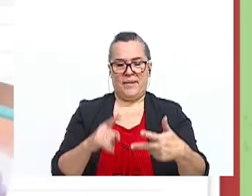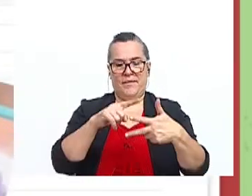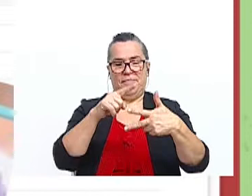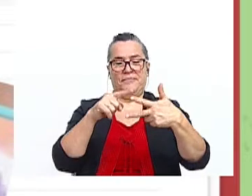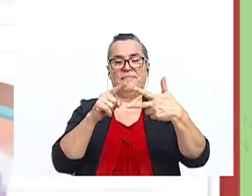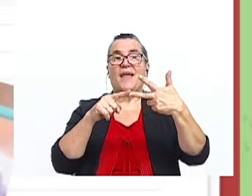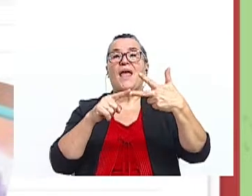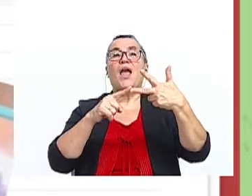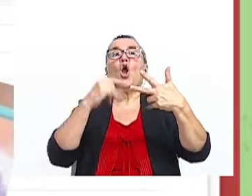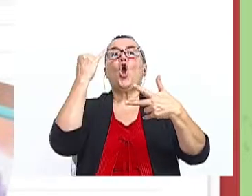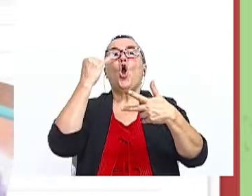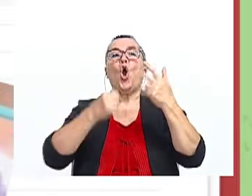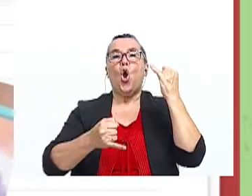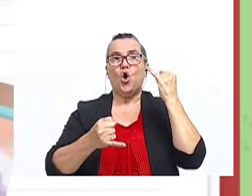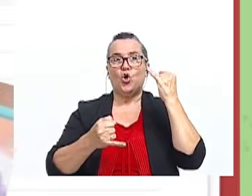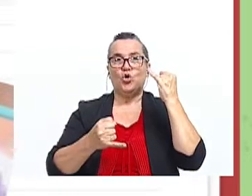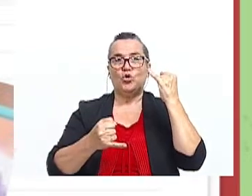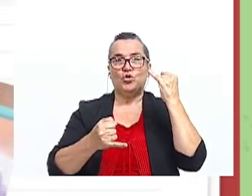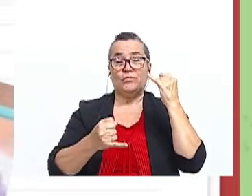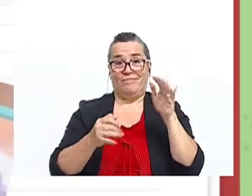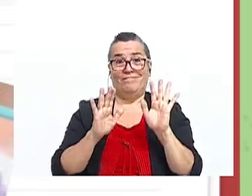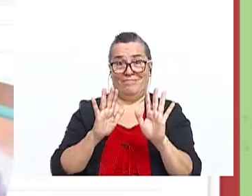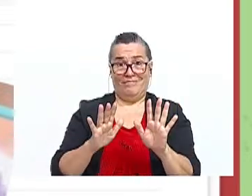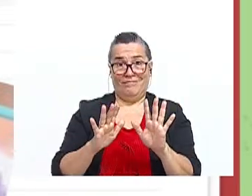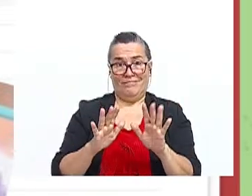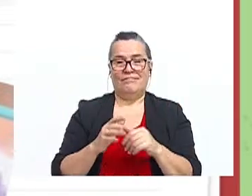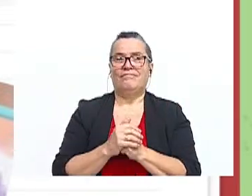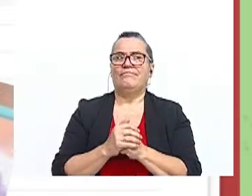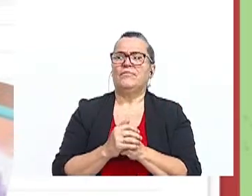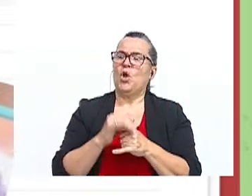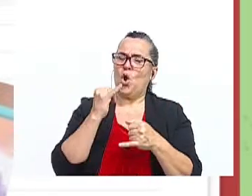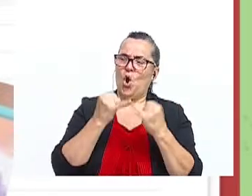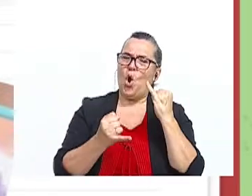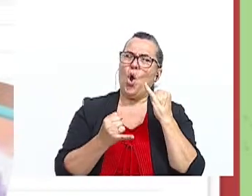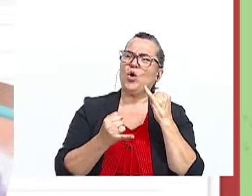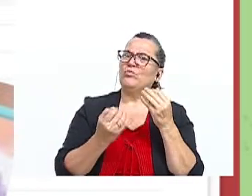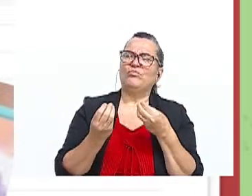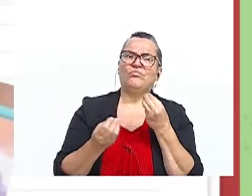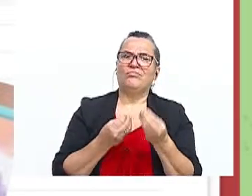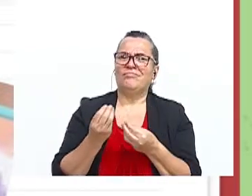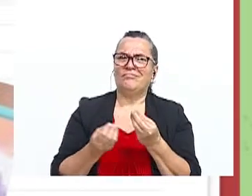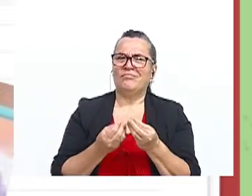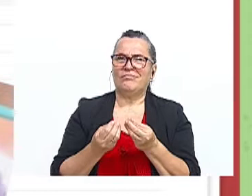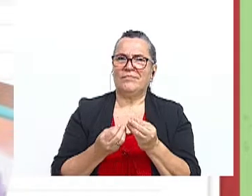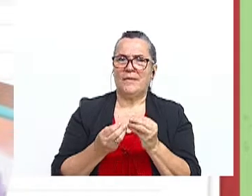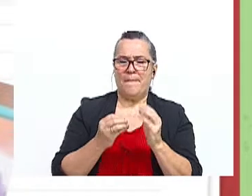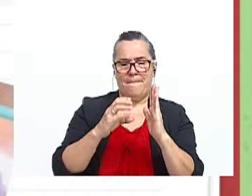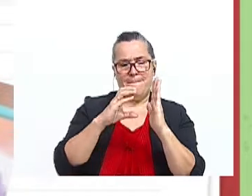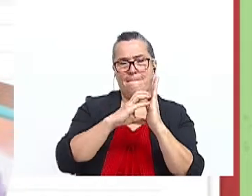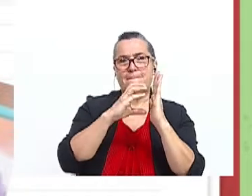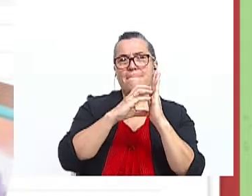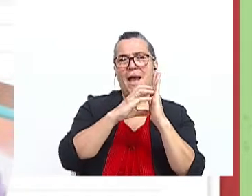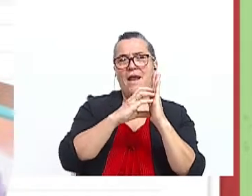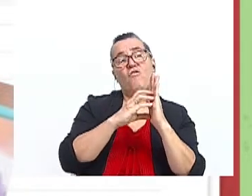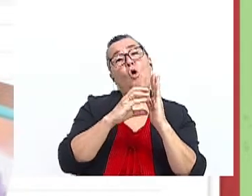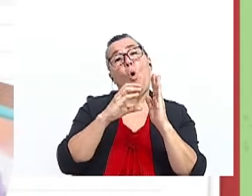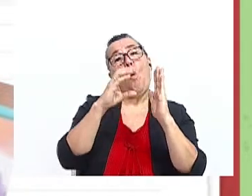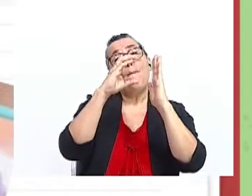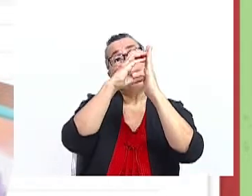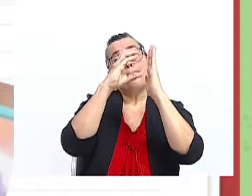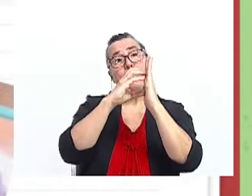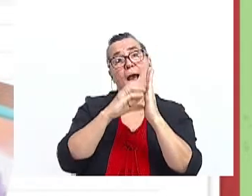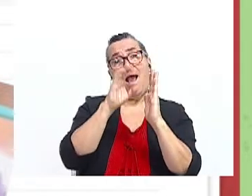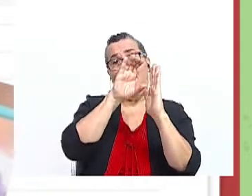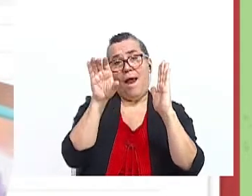Seguimos entonces con la conclusión. La conclusión es el párrafo o párrafos que van a